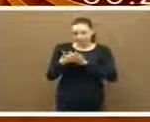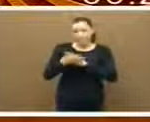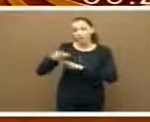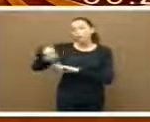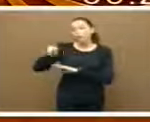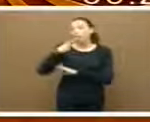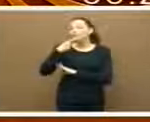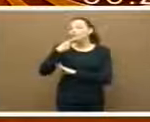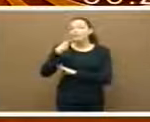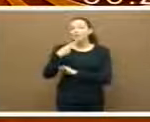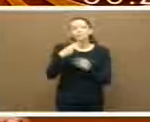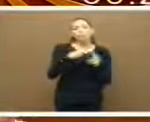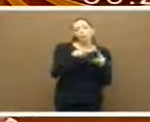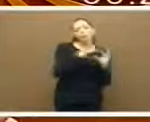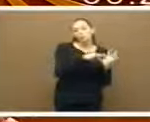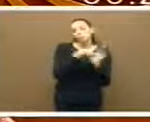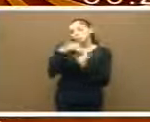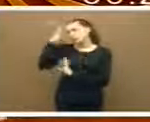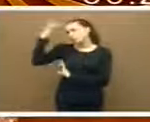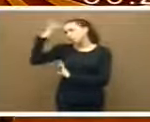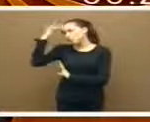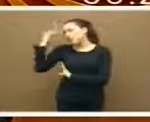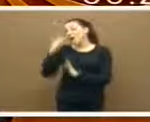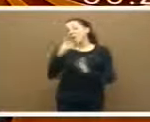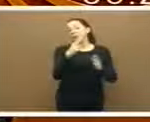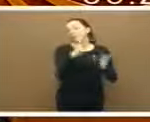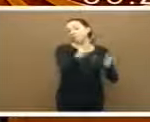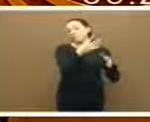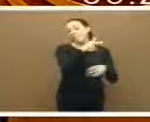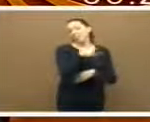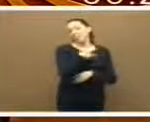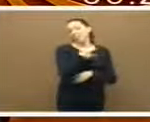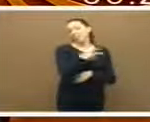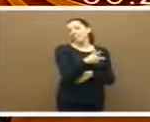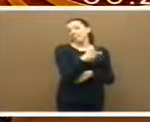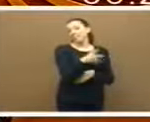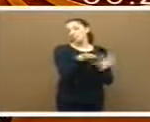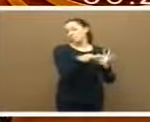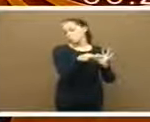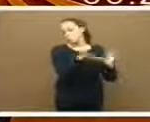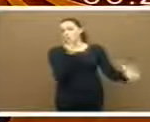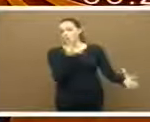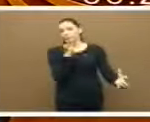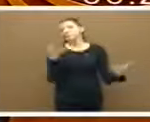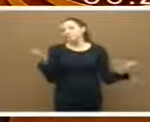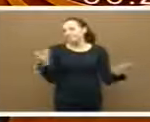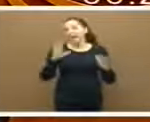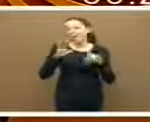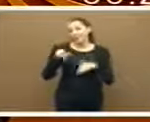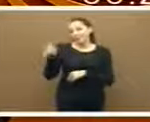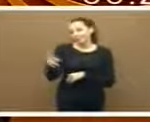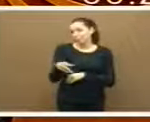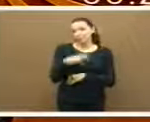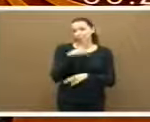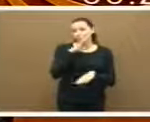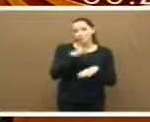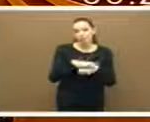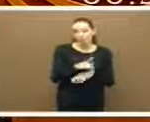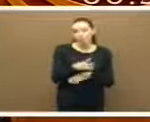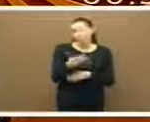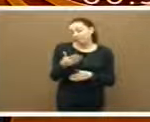filosofía y que la política no va vinculada a la técnica ni el derecho, pues luego pasa lo que pasa. Presentan las enmiendas, no cumplen la técnica, no cumplen el derecho y no se